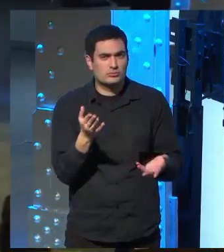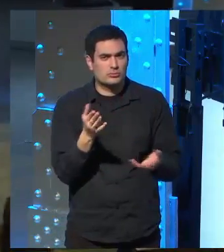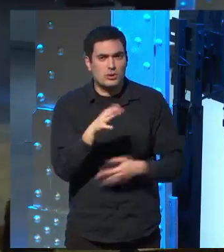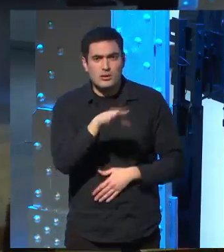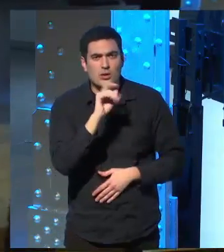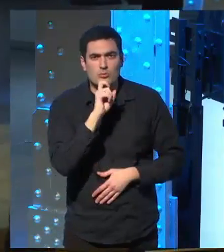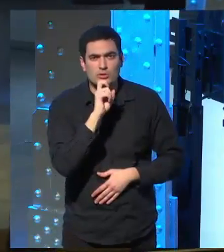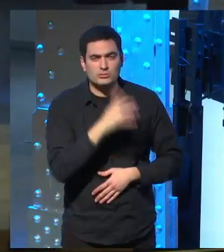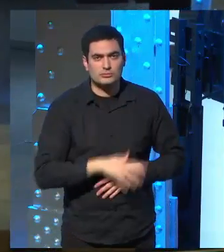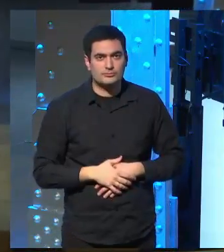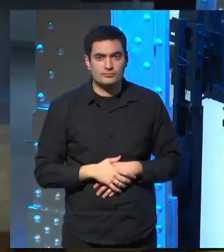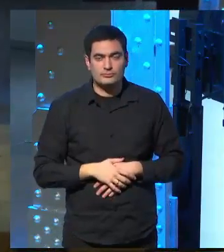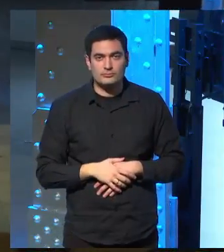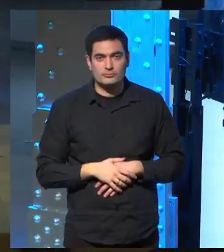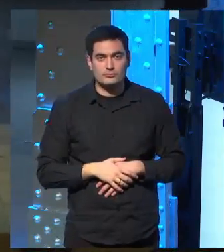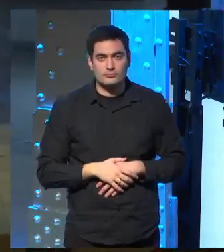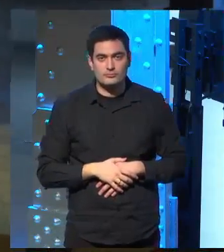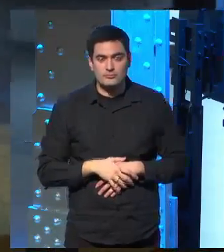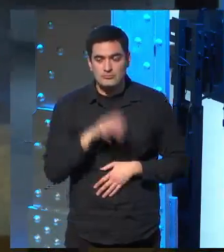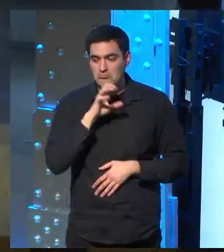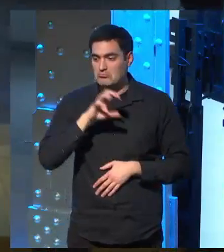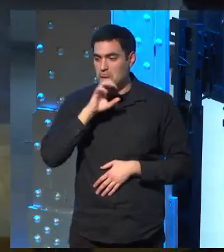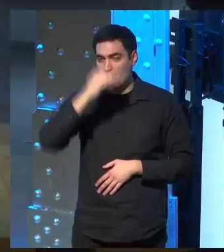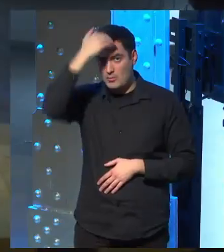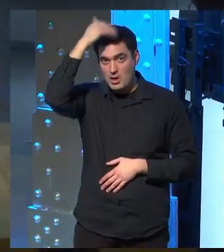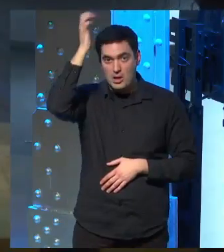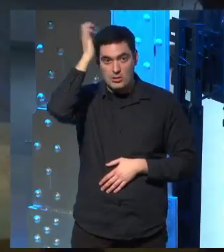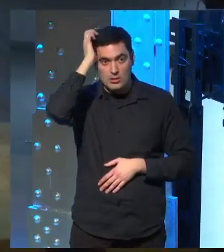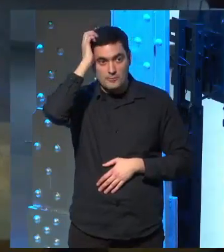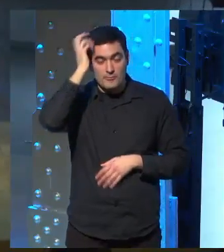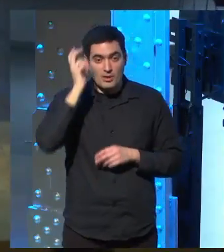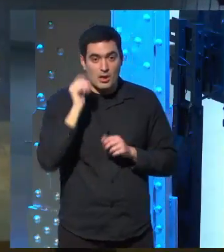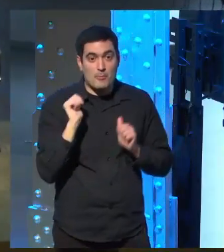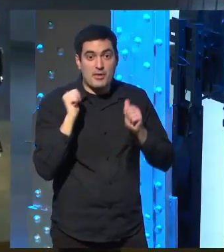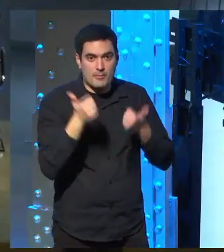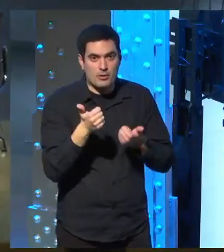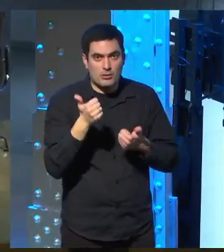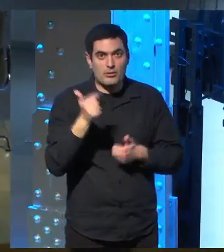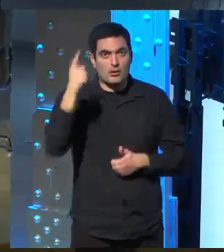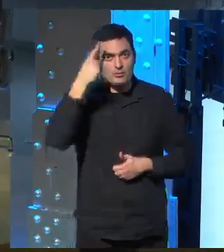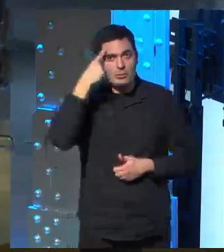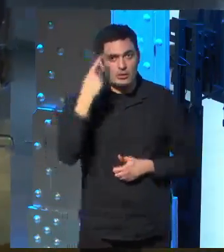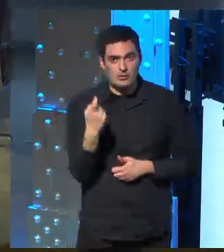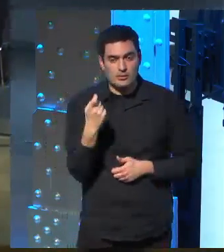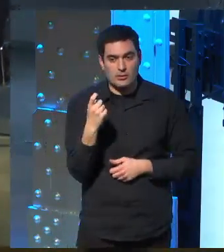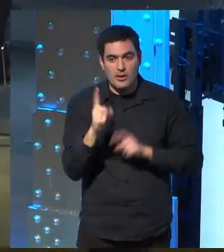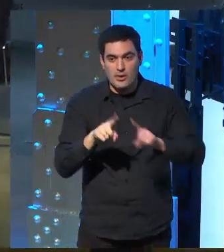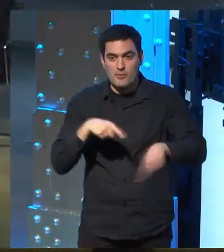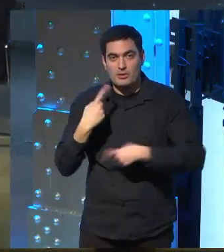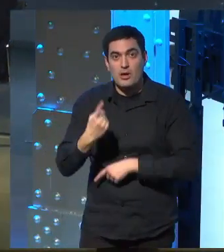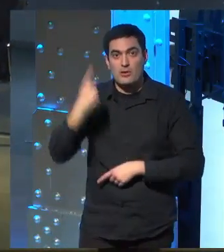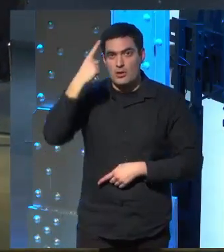entendéis vosotros eso? No, curiosamente, Bartók al principio era manifiestamente creyente, luego se dedica manifiestamente